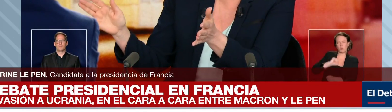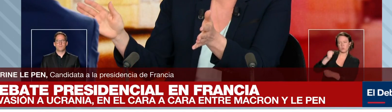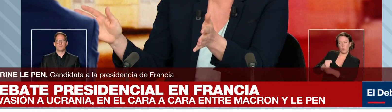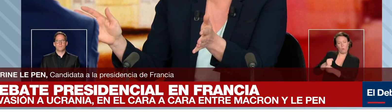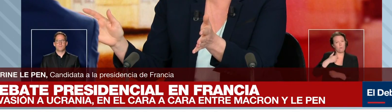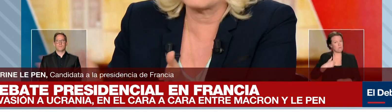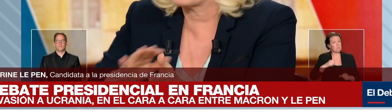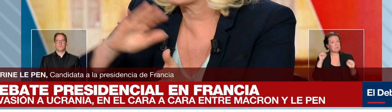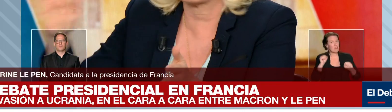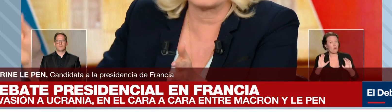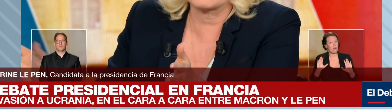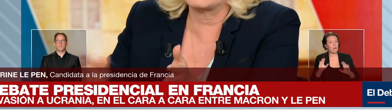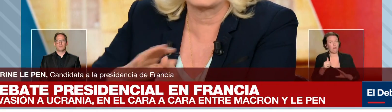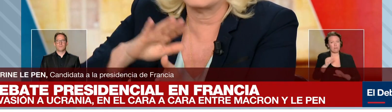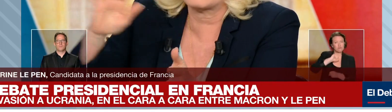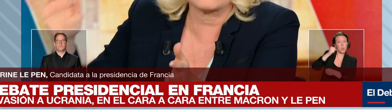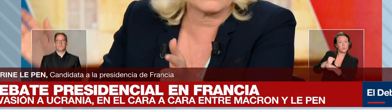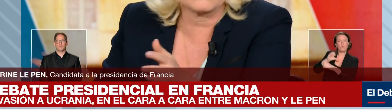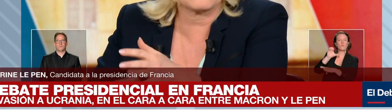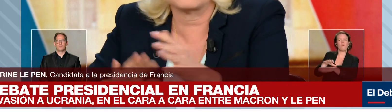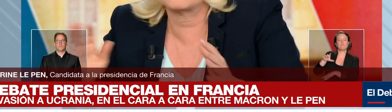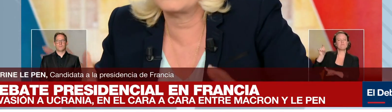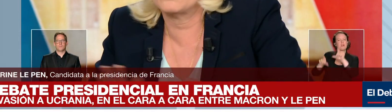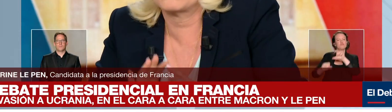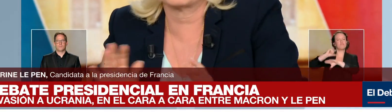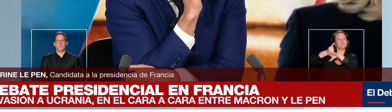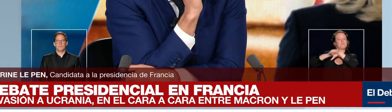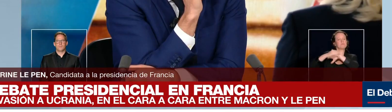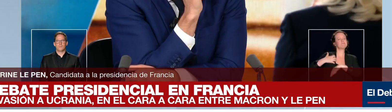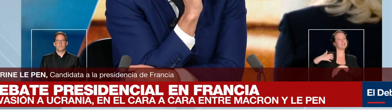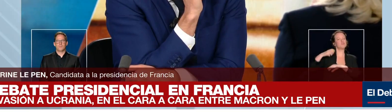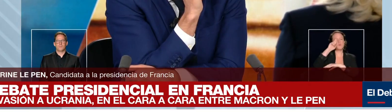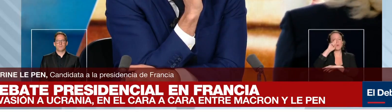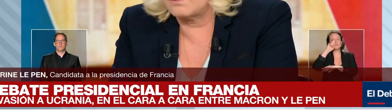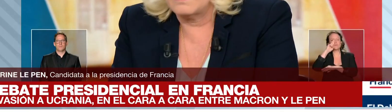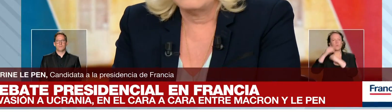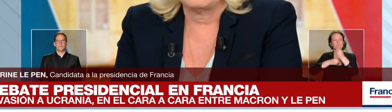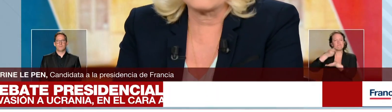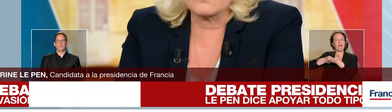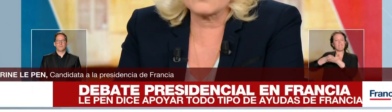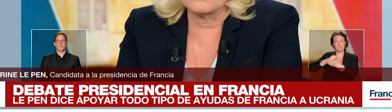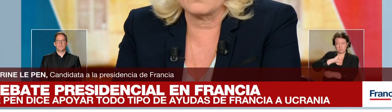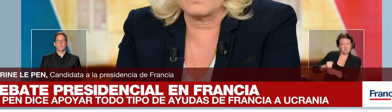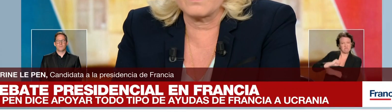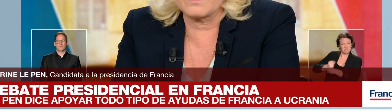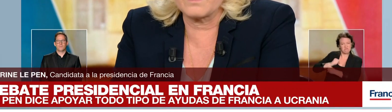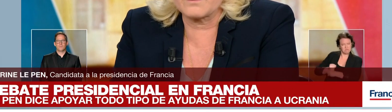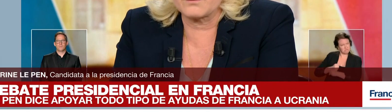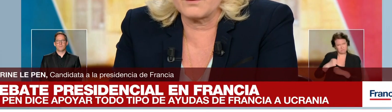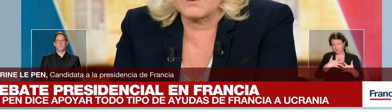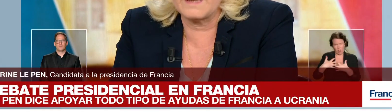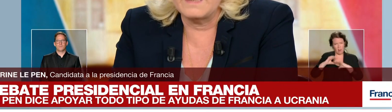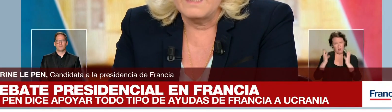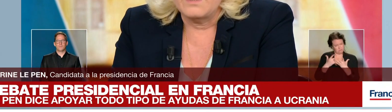Yo estuve de acuerdo con todas las sanciones que fueron tomadas contra los oligarcas, contra los bancos, etcétera. La única